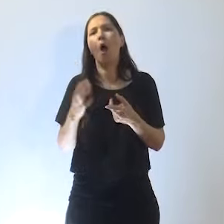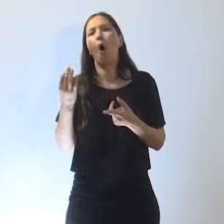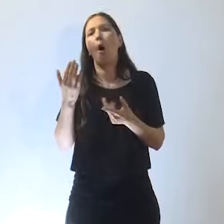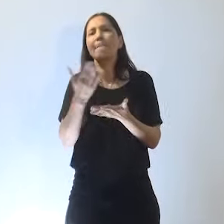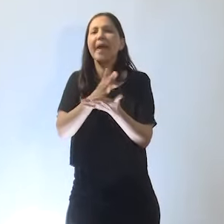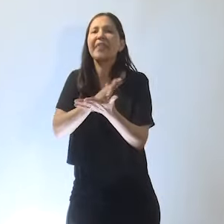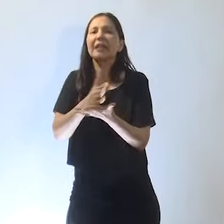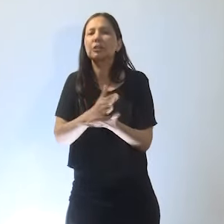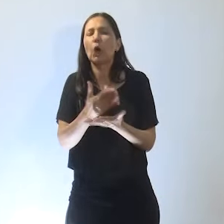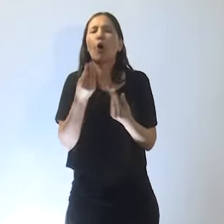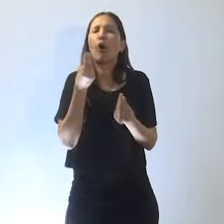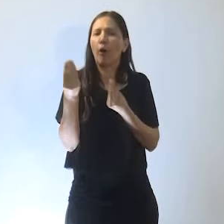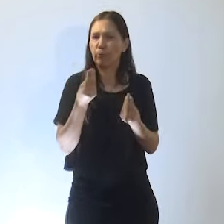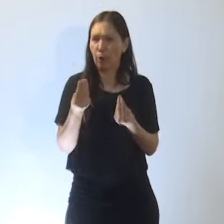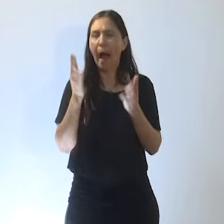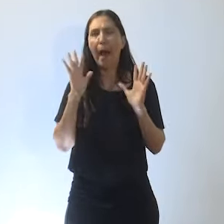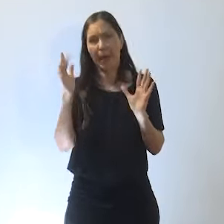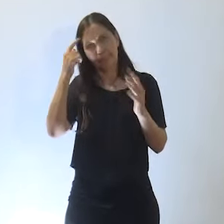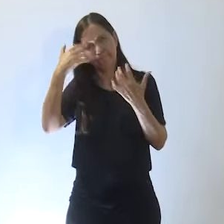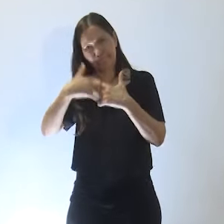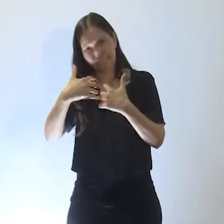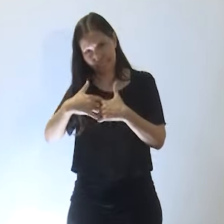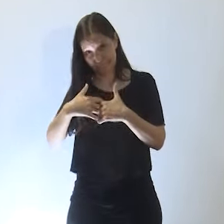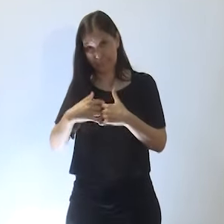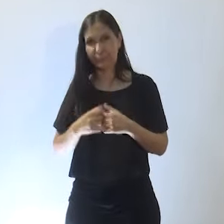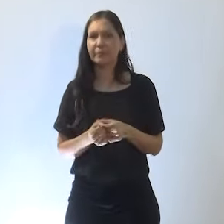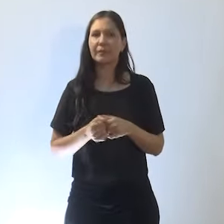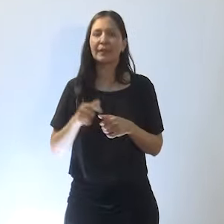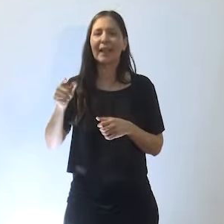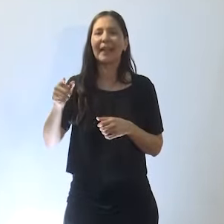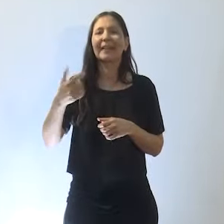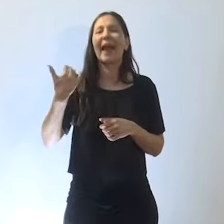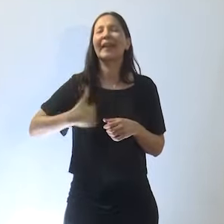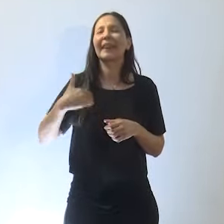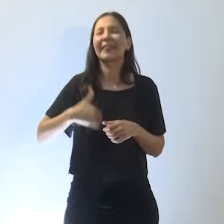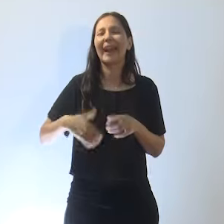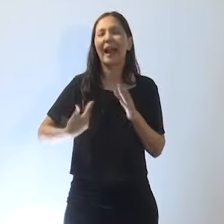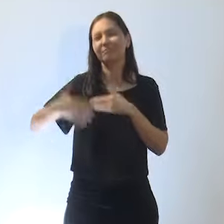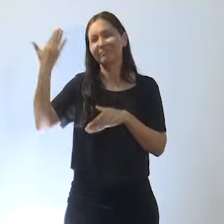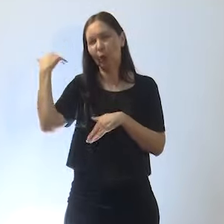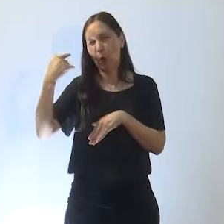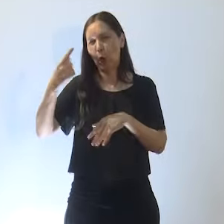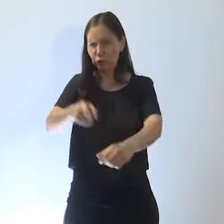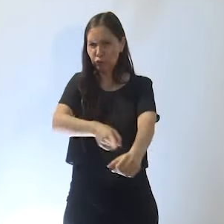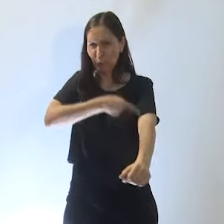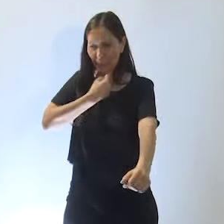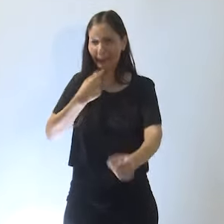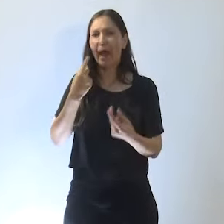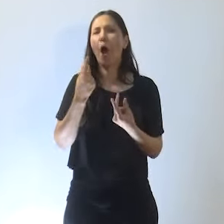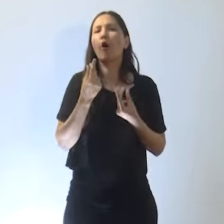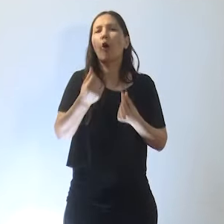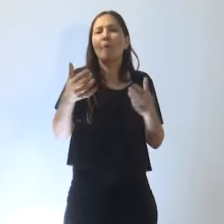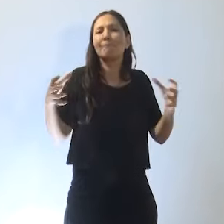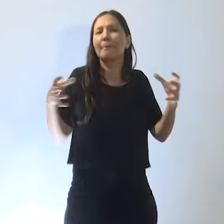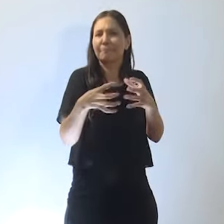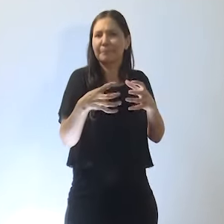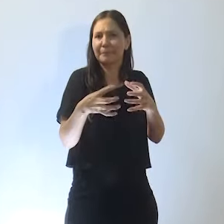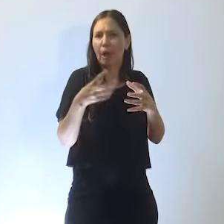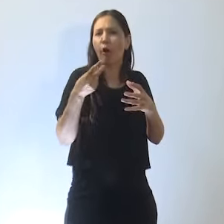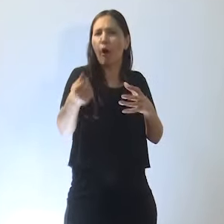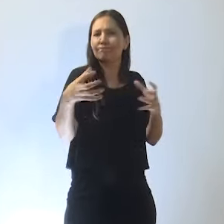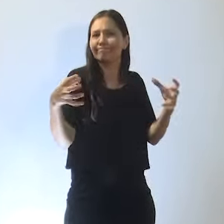Siempre cito en la Argentina había la tradición de las compras comunitarias incluso durante el gobierno de alfonsín como